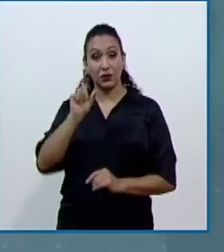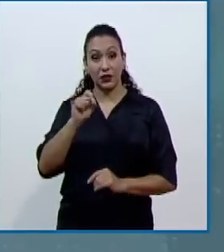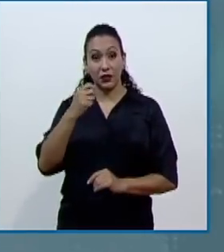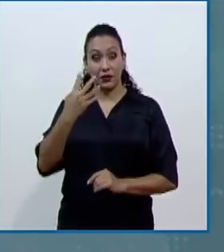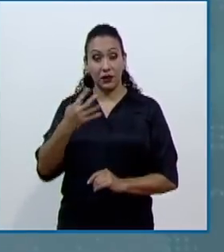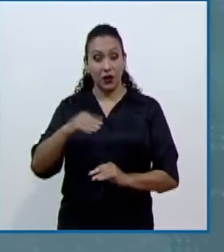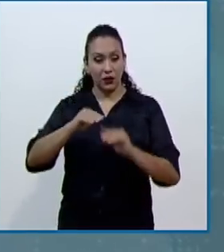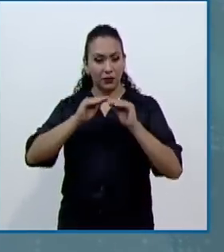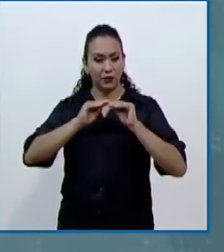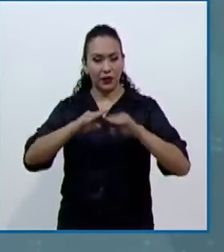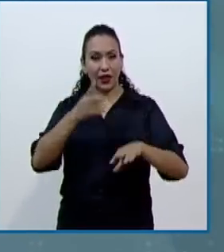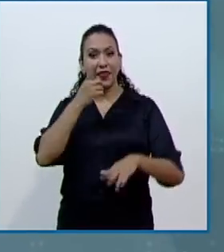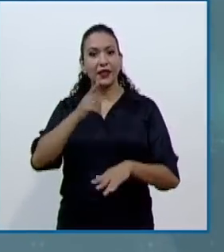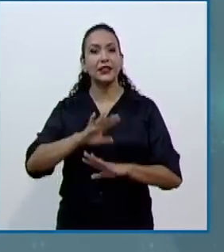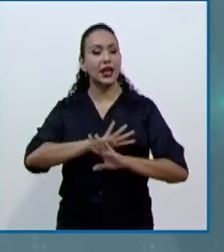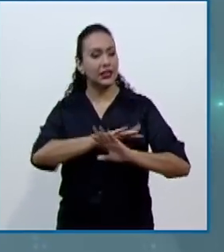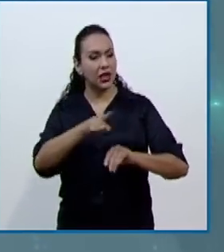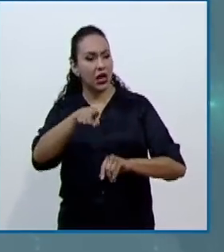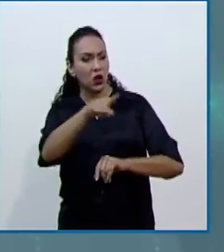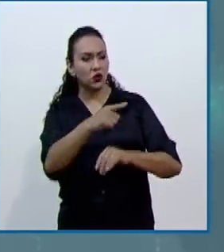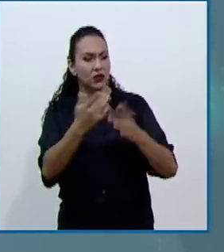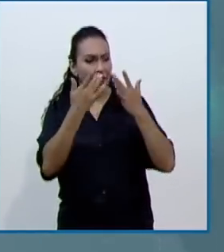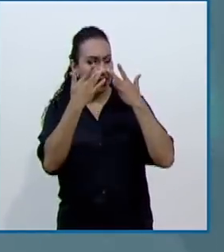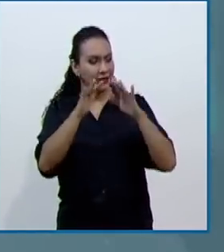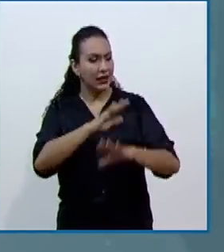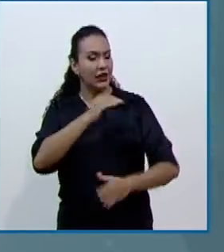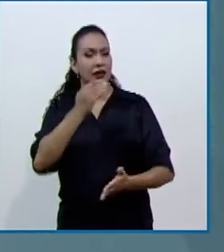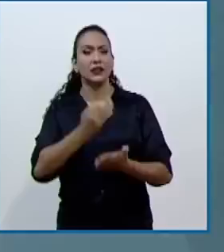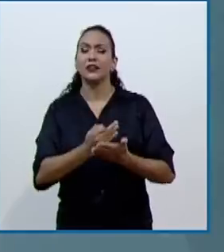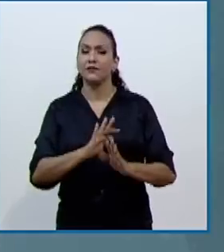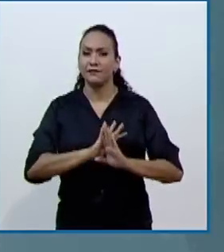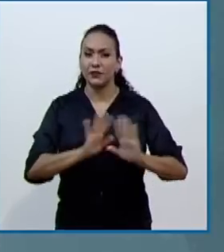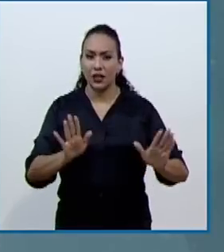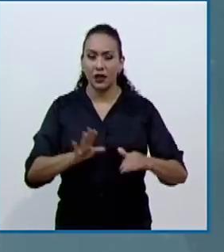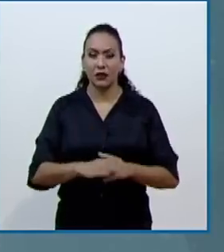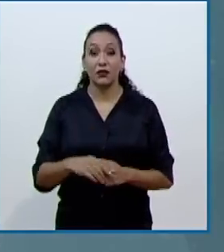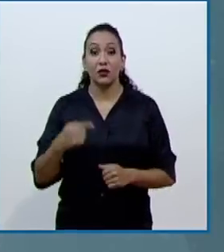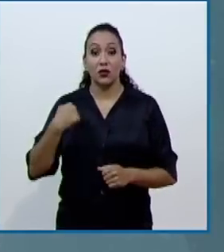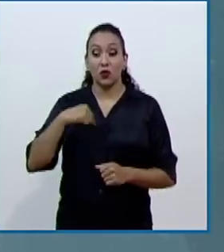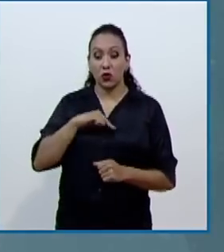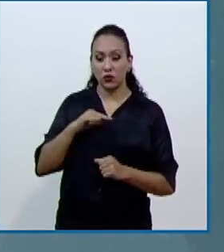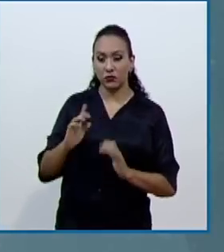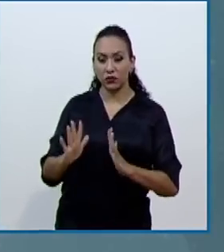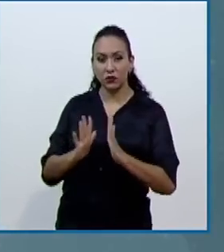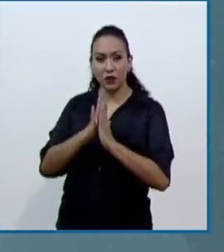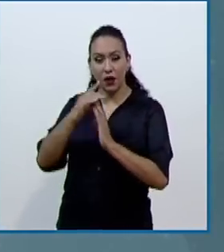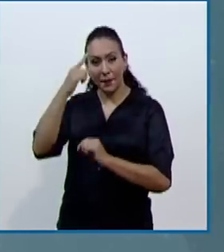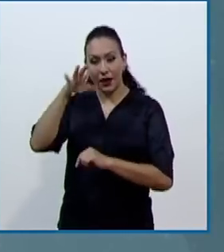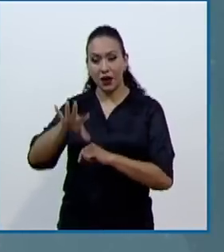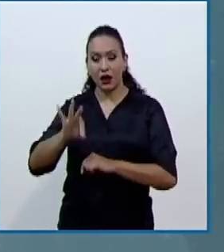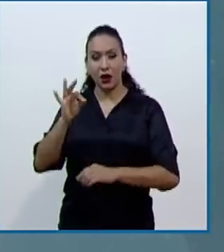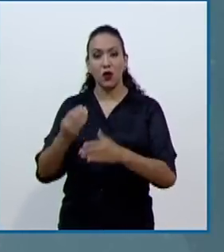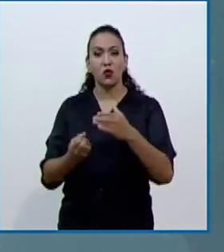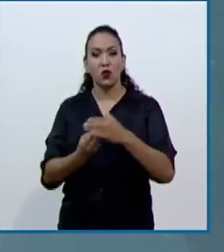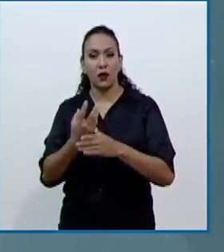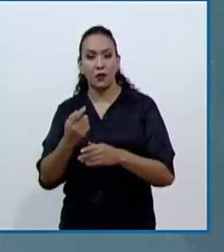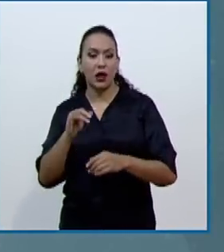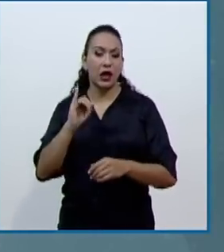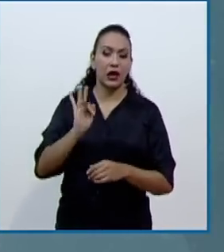nos requiere renunciar con efectos al año entrante y clarificar si participaremos en la elección judicial o si